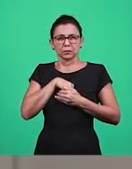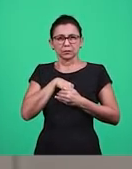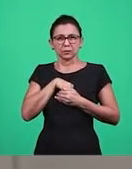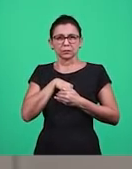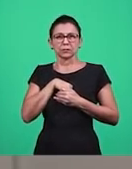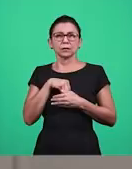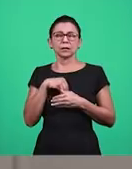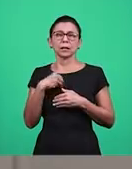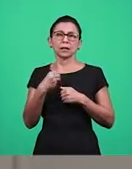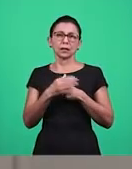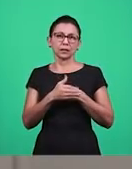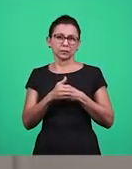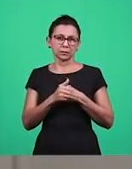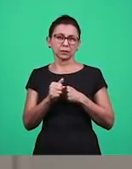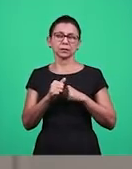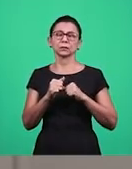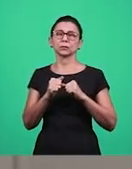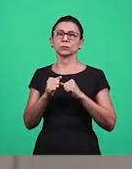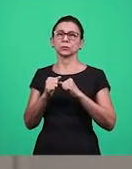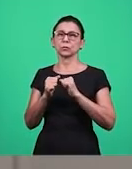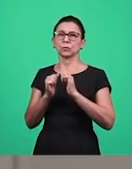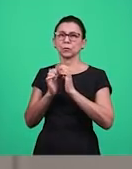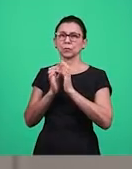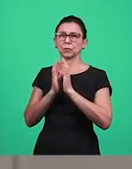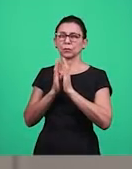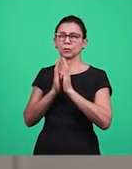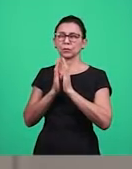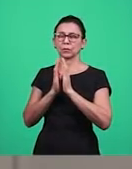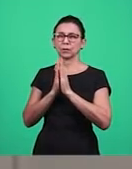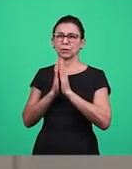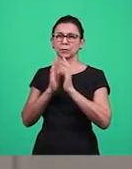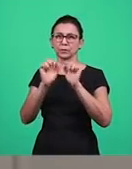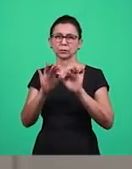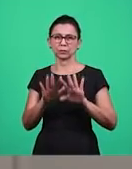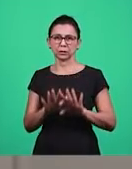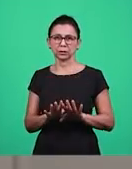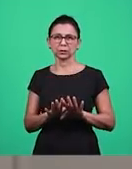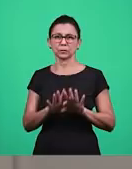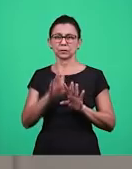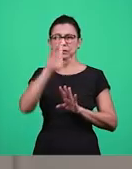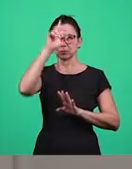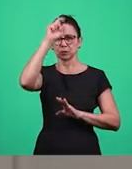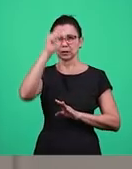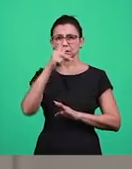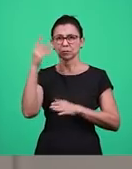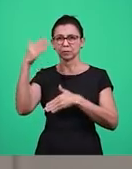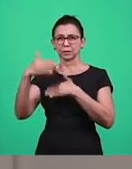Dios, abrazando, cuidando, para que ellos sean fortalecidos en ti. Nosotros oramos en nombre de Jesús.